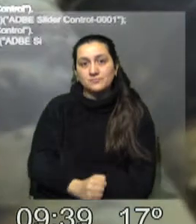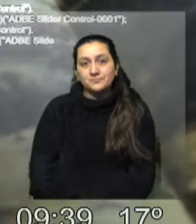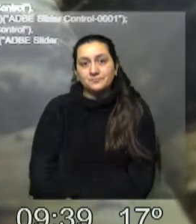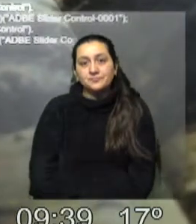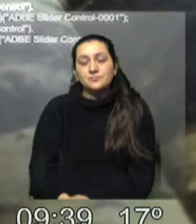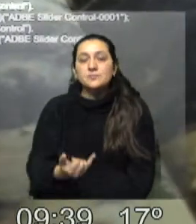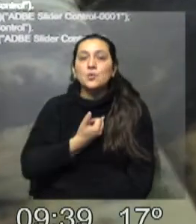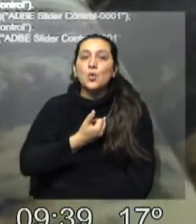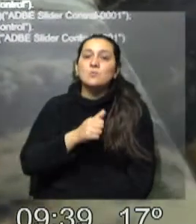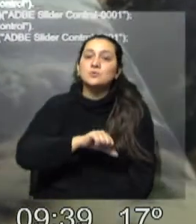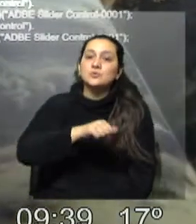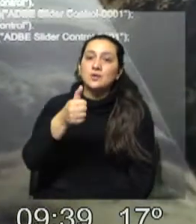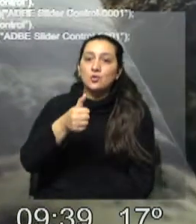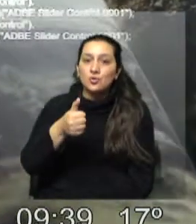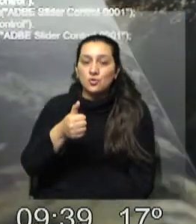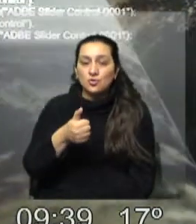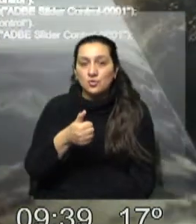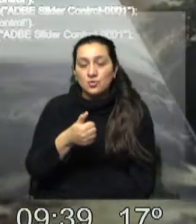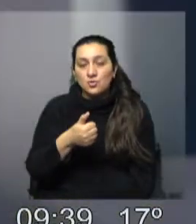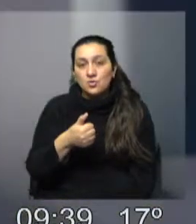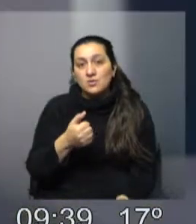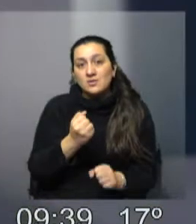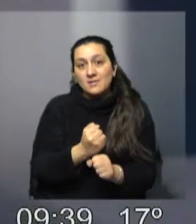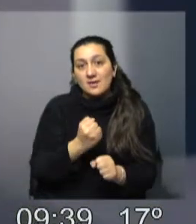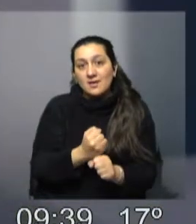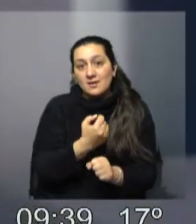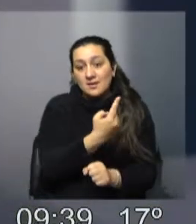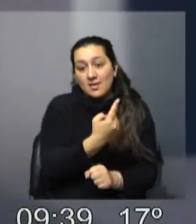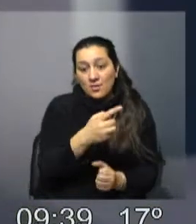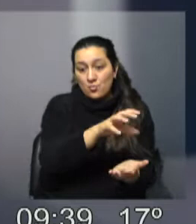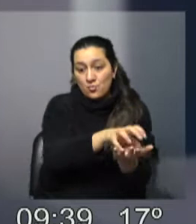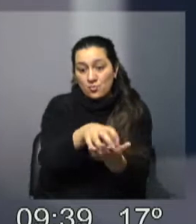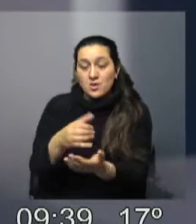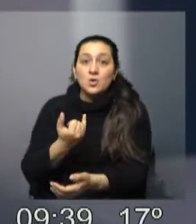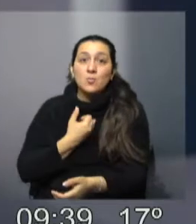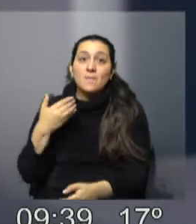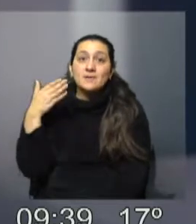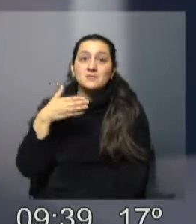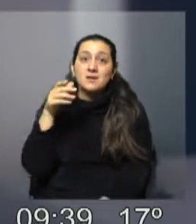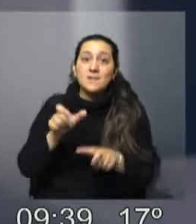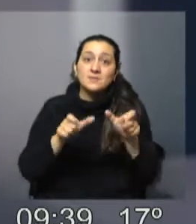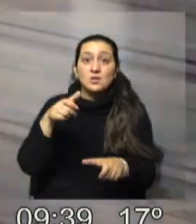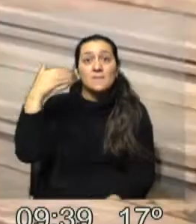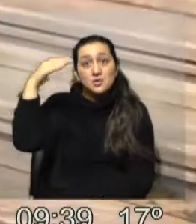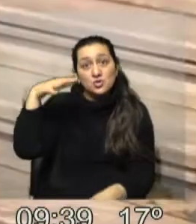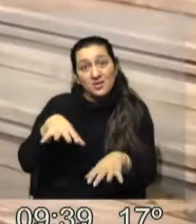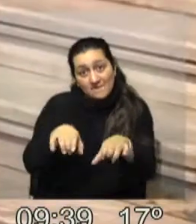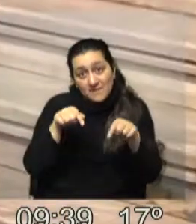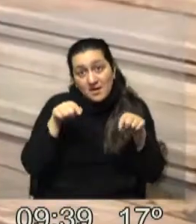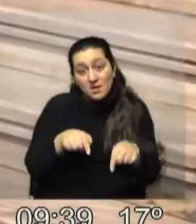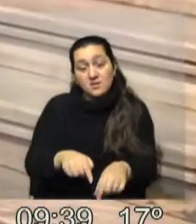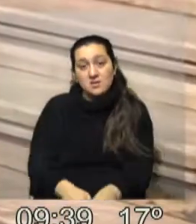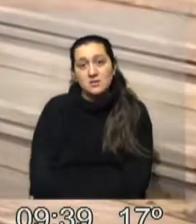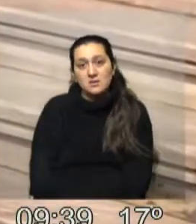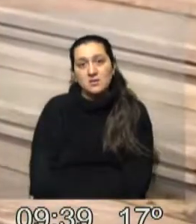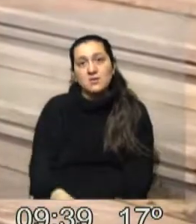cómo se logró llevar adelante a cada uno, en cada uno de estos, y cómo participaron las personas mayores que viven ahí,